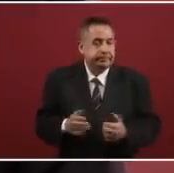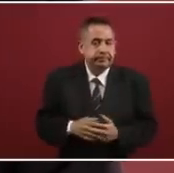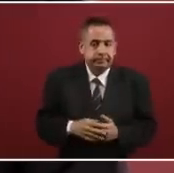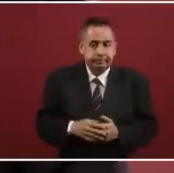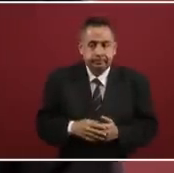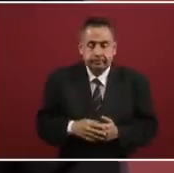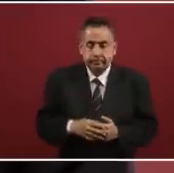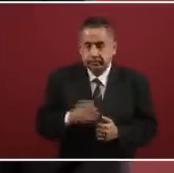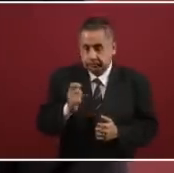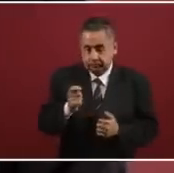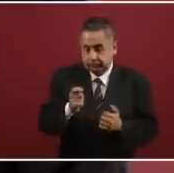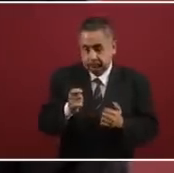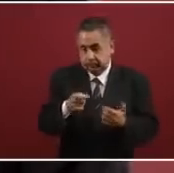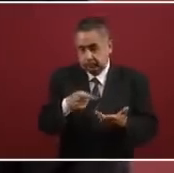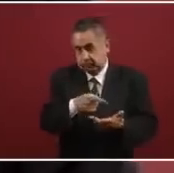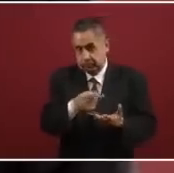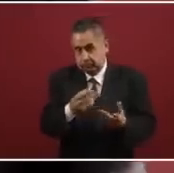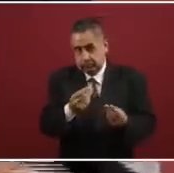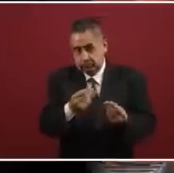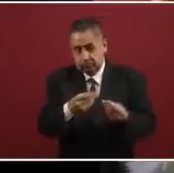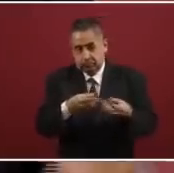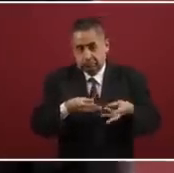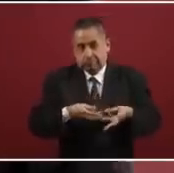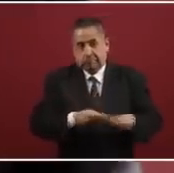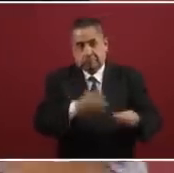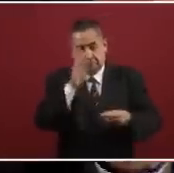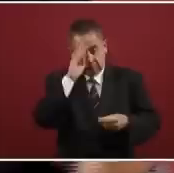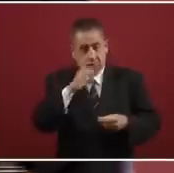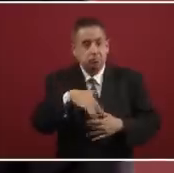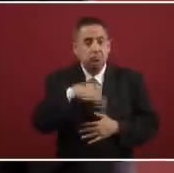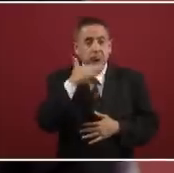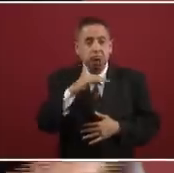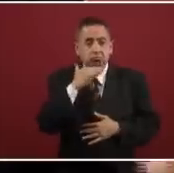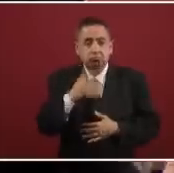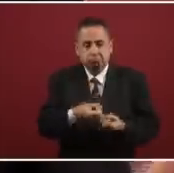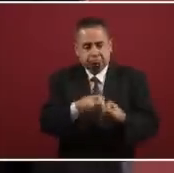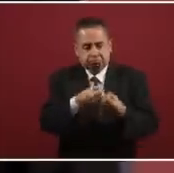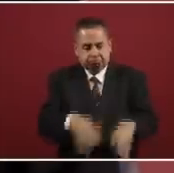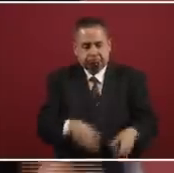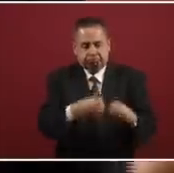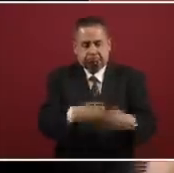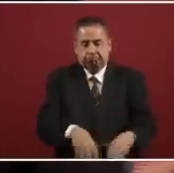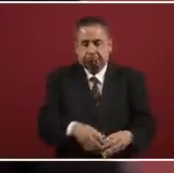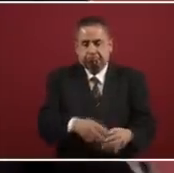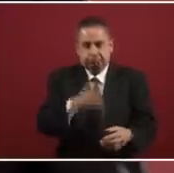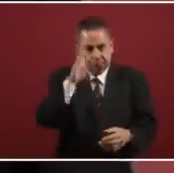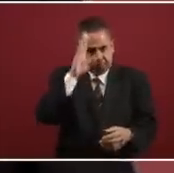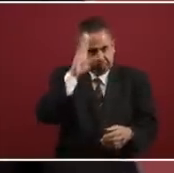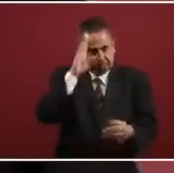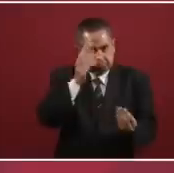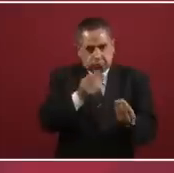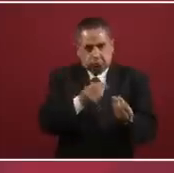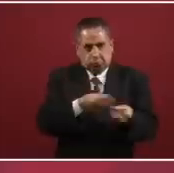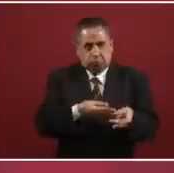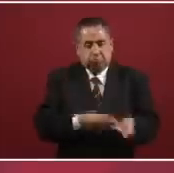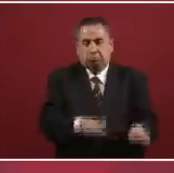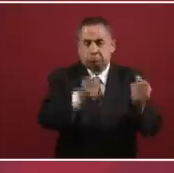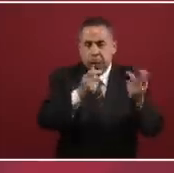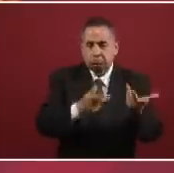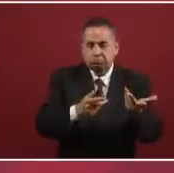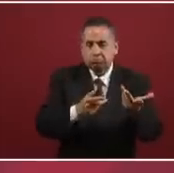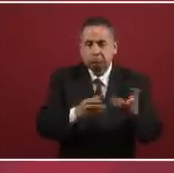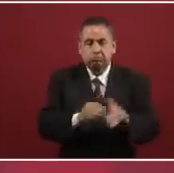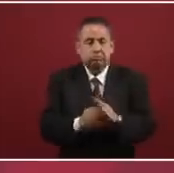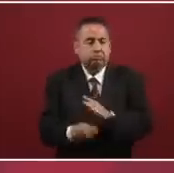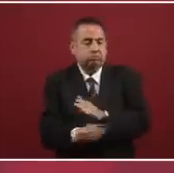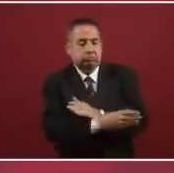es mucho lo que cuando hay corrupción se fuga o va a parar